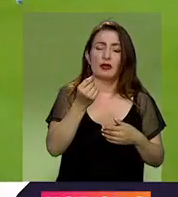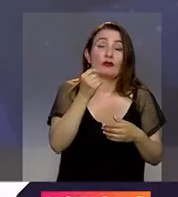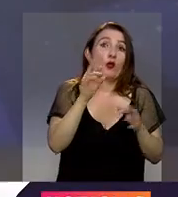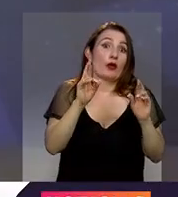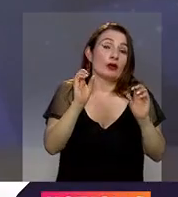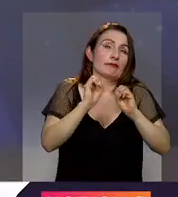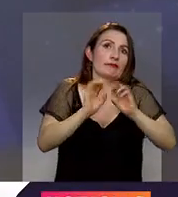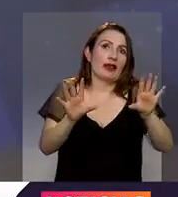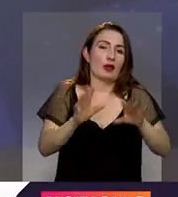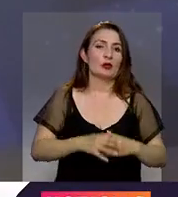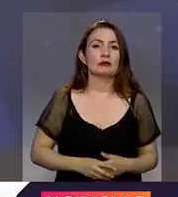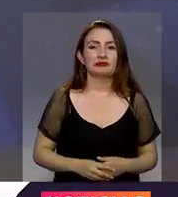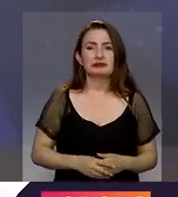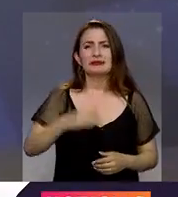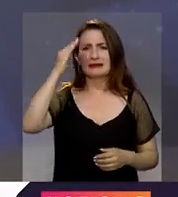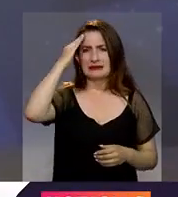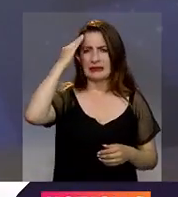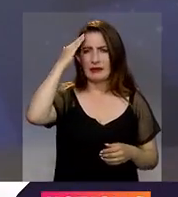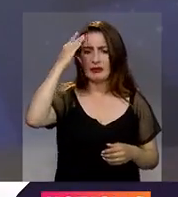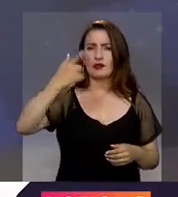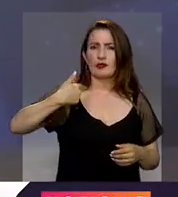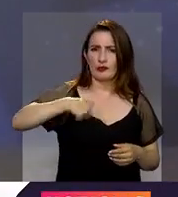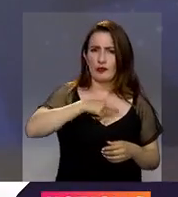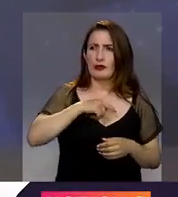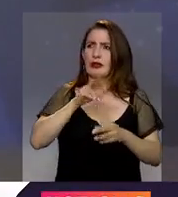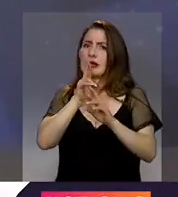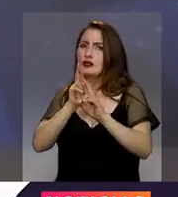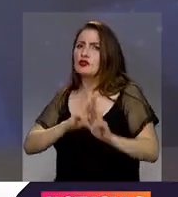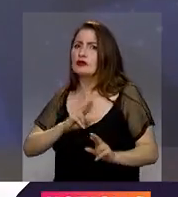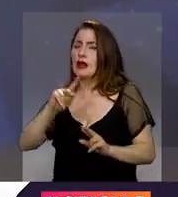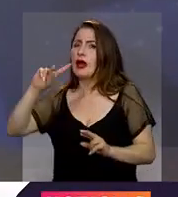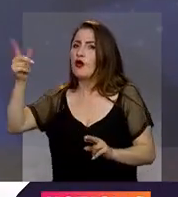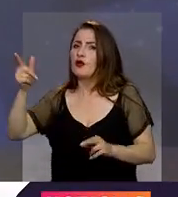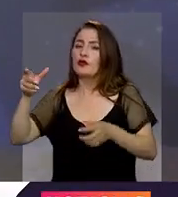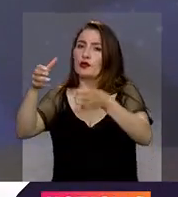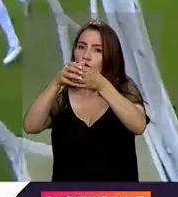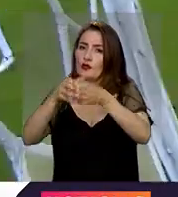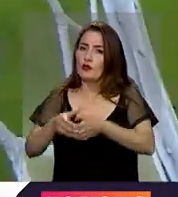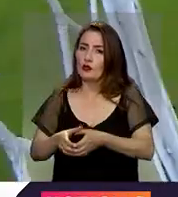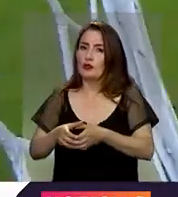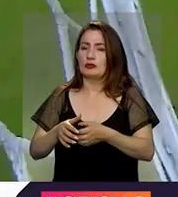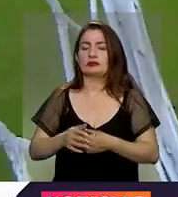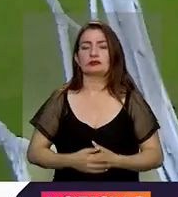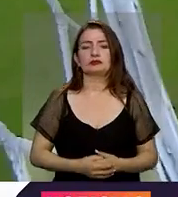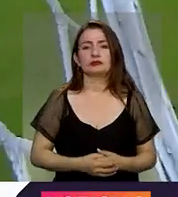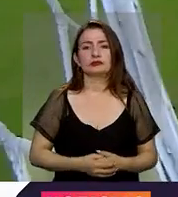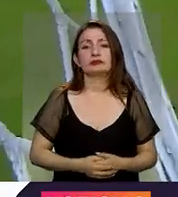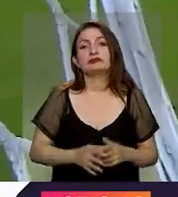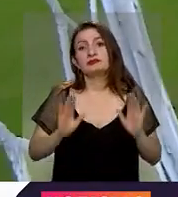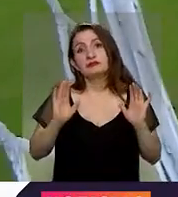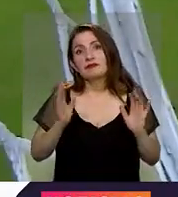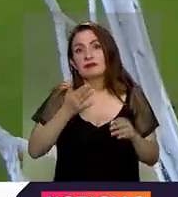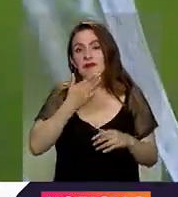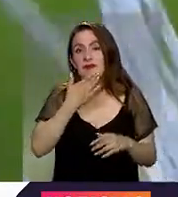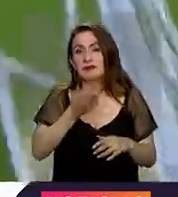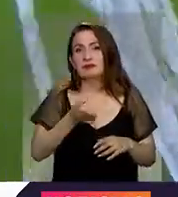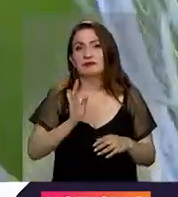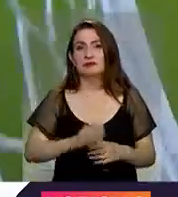milagro. Sabemos también que dependemos de los resultados de Gremio y Aragua. Y bueno,